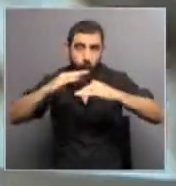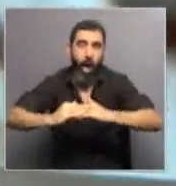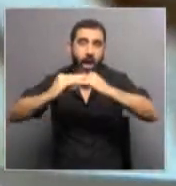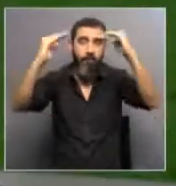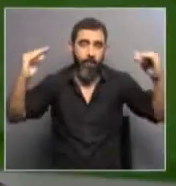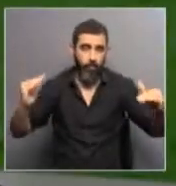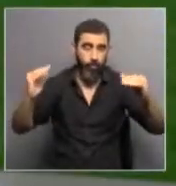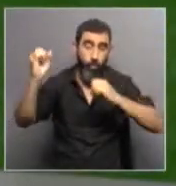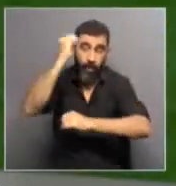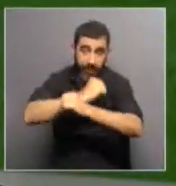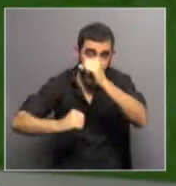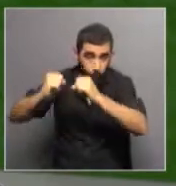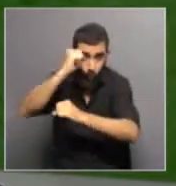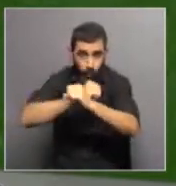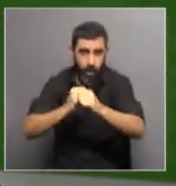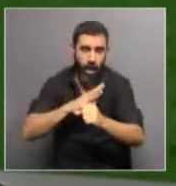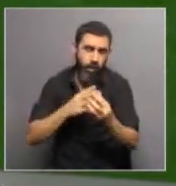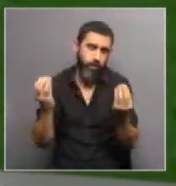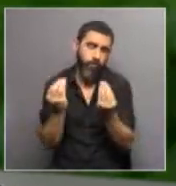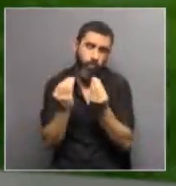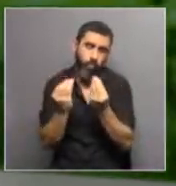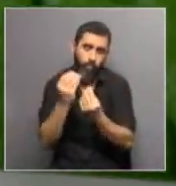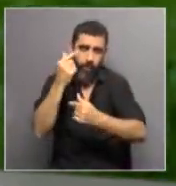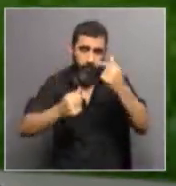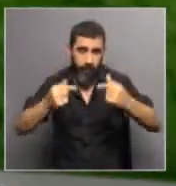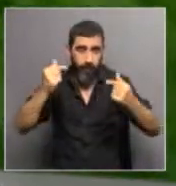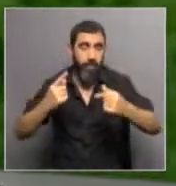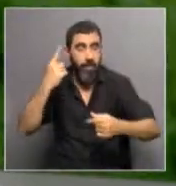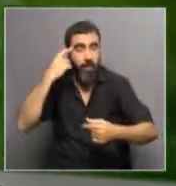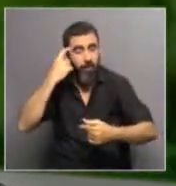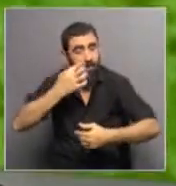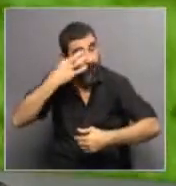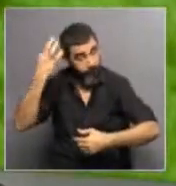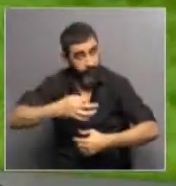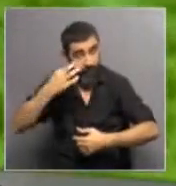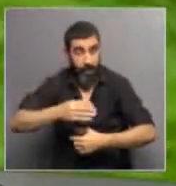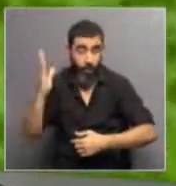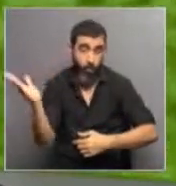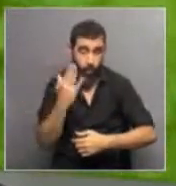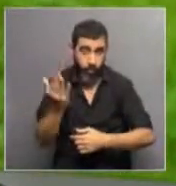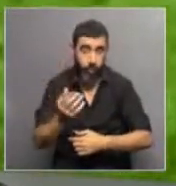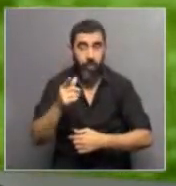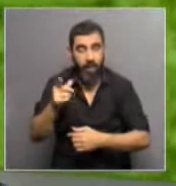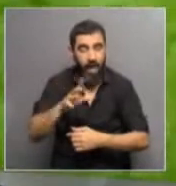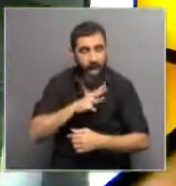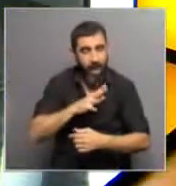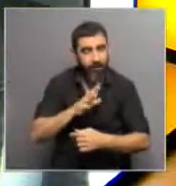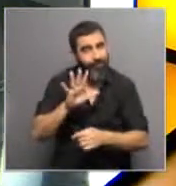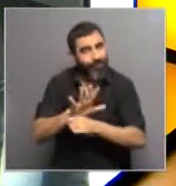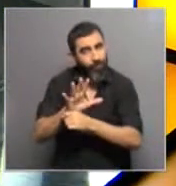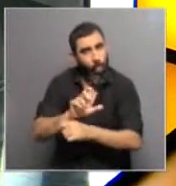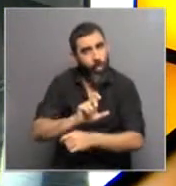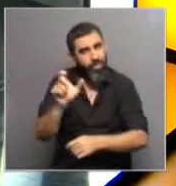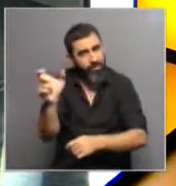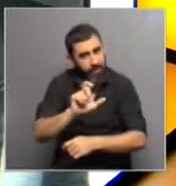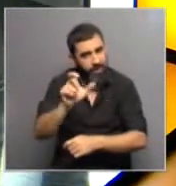tecnologías de las TICs, que hay muchas, en experiencias reales de producción. Hemos visto que ahí hay un gap, una diferencia importante